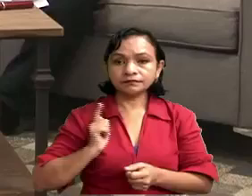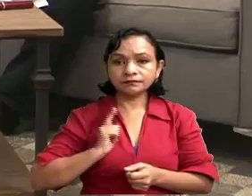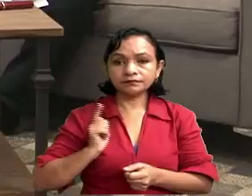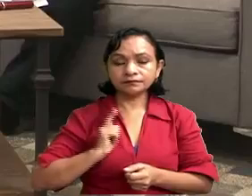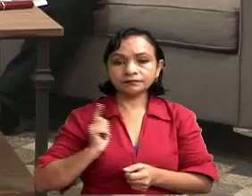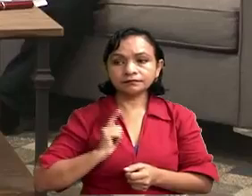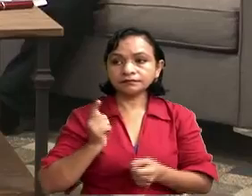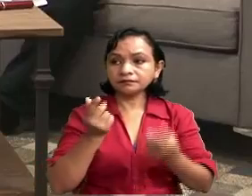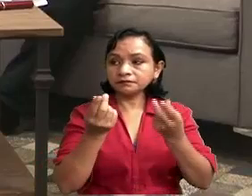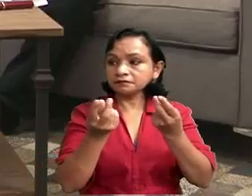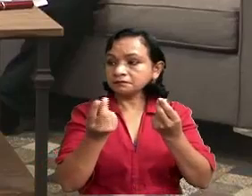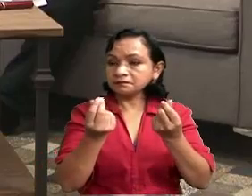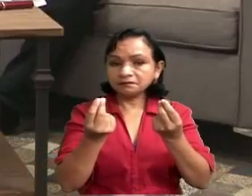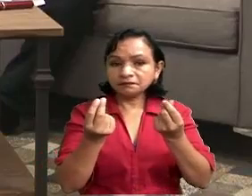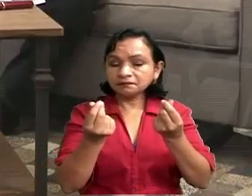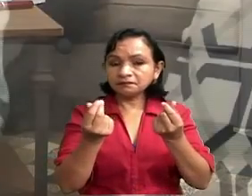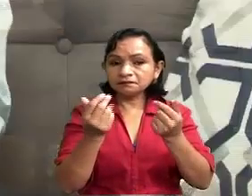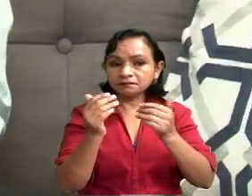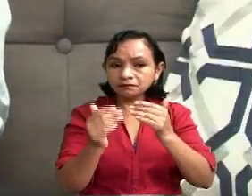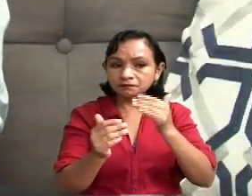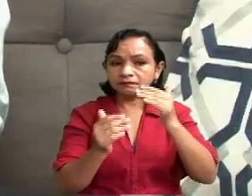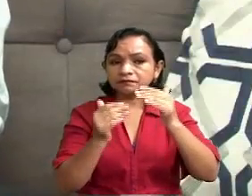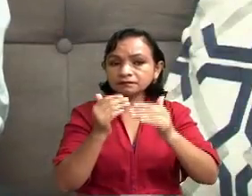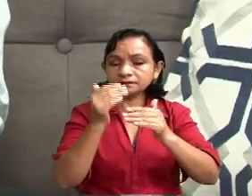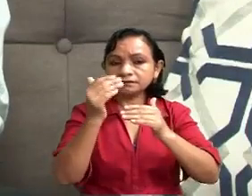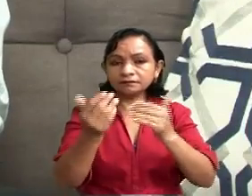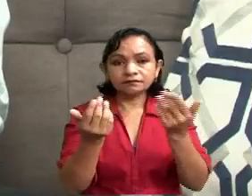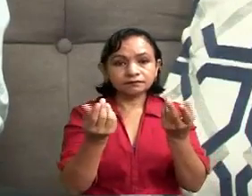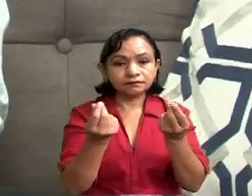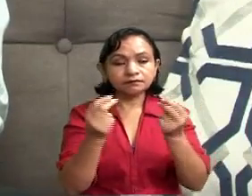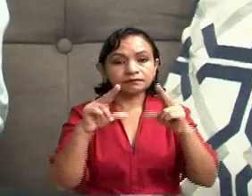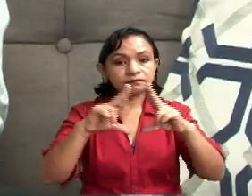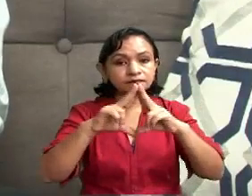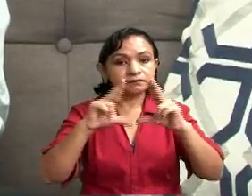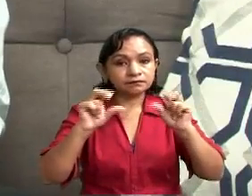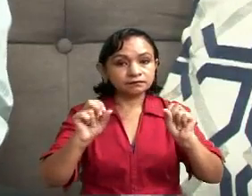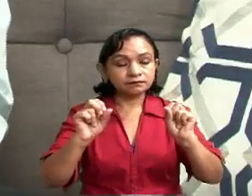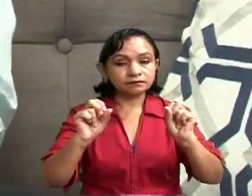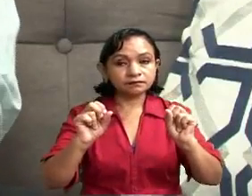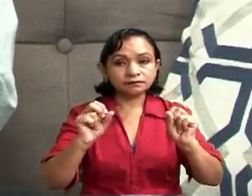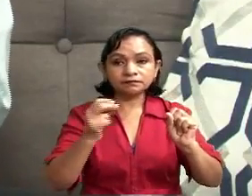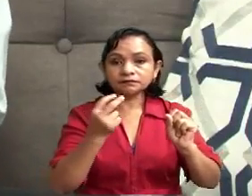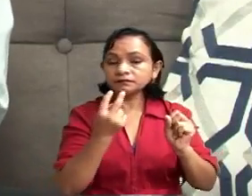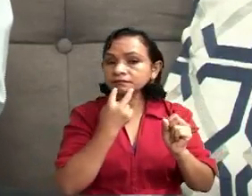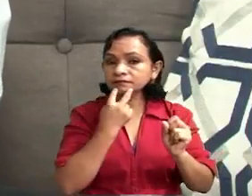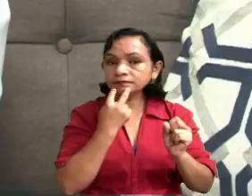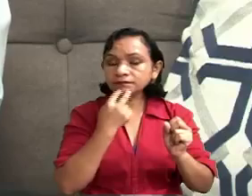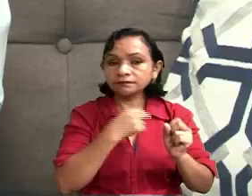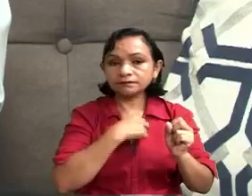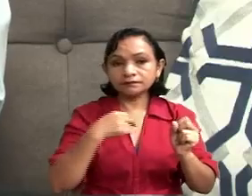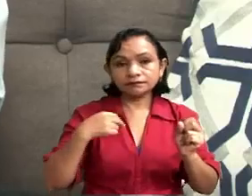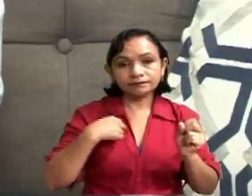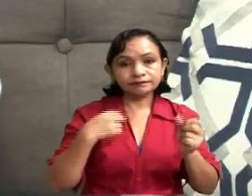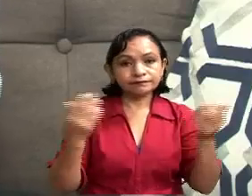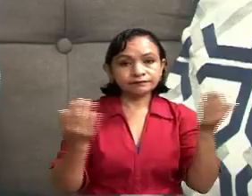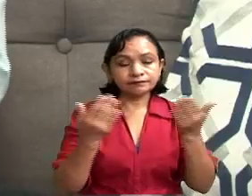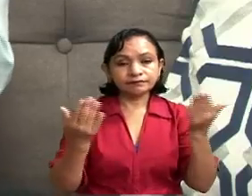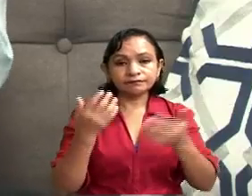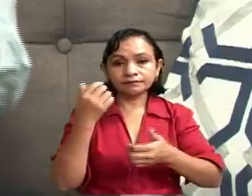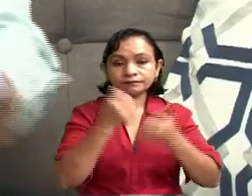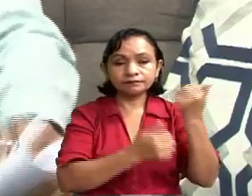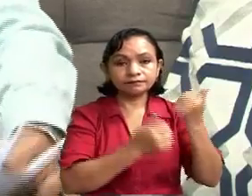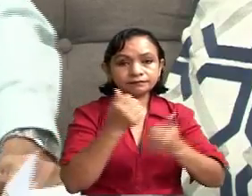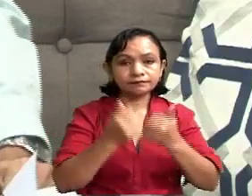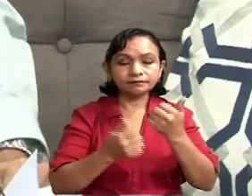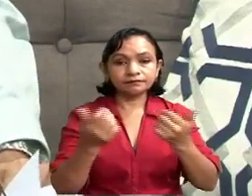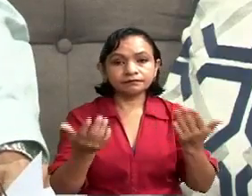que haya un deslizamiento gradual de la moneda nicaragüense, que no crea ningún trauma a la...